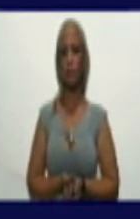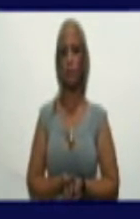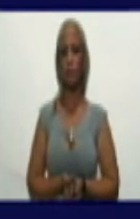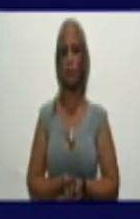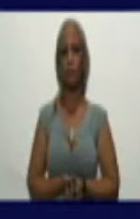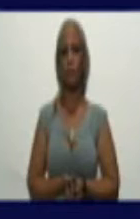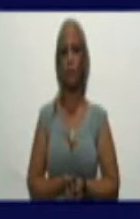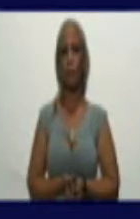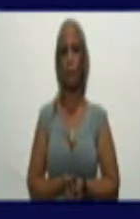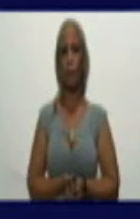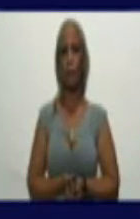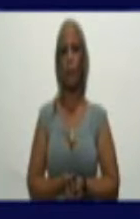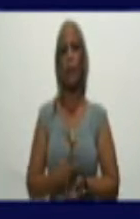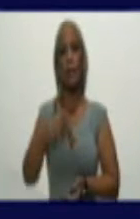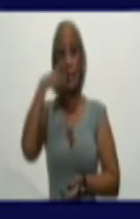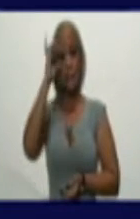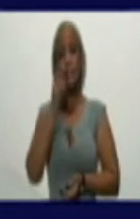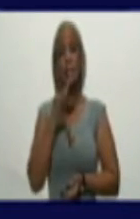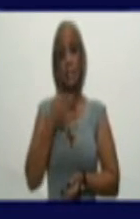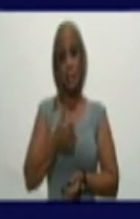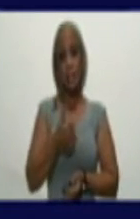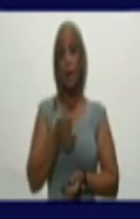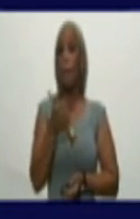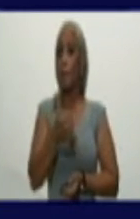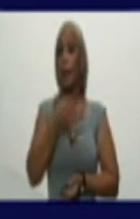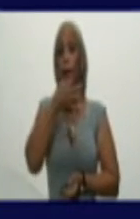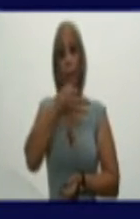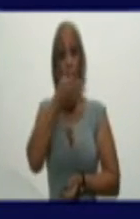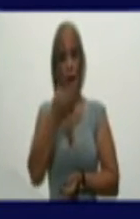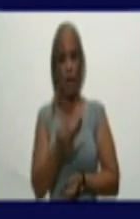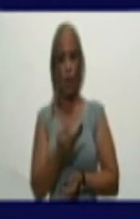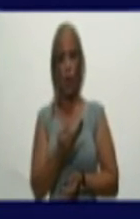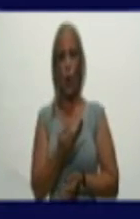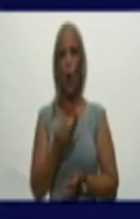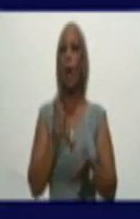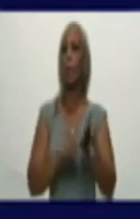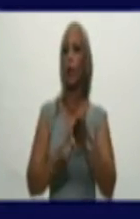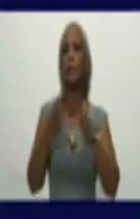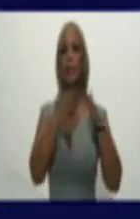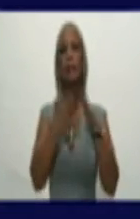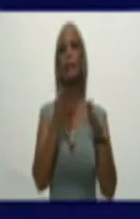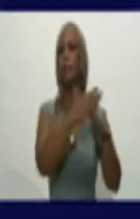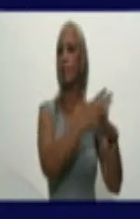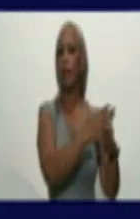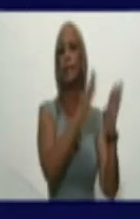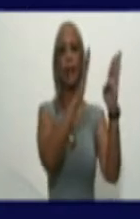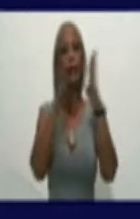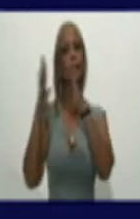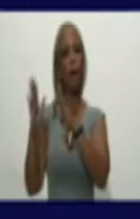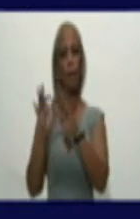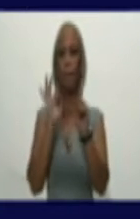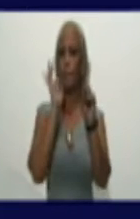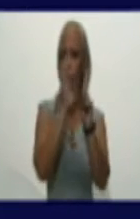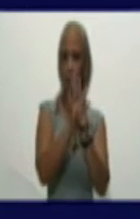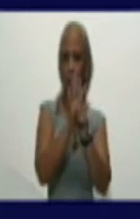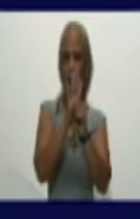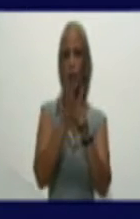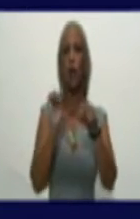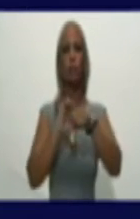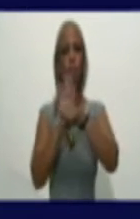Sí, Yunel, como bien tú has explicado, la provincia ha pasado por varias etapas. En el primer momento de la aparición de la epidemia en